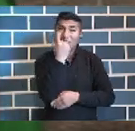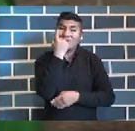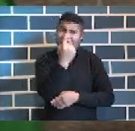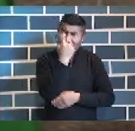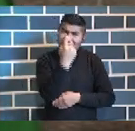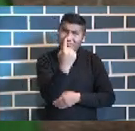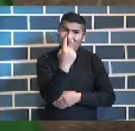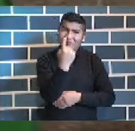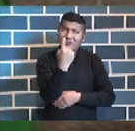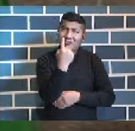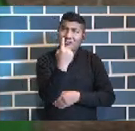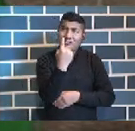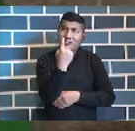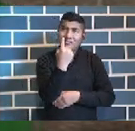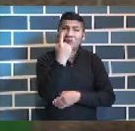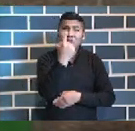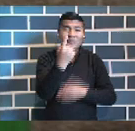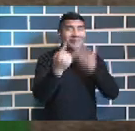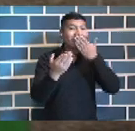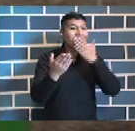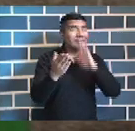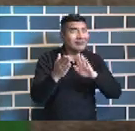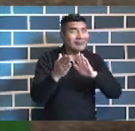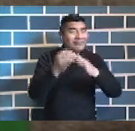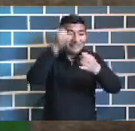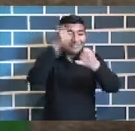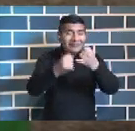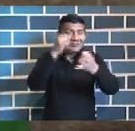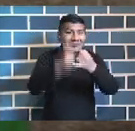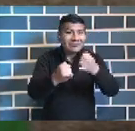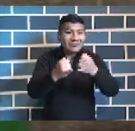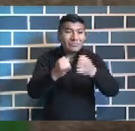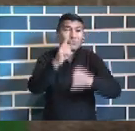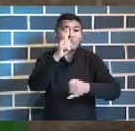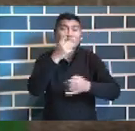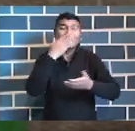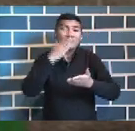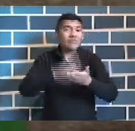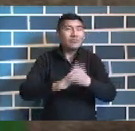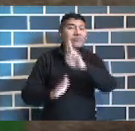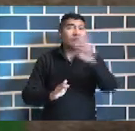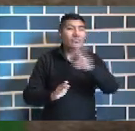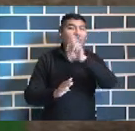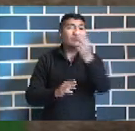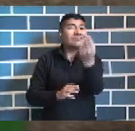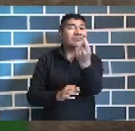una mala finalidad, un mal uso del dinero